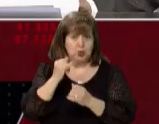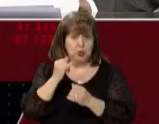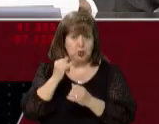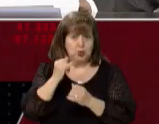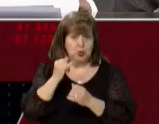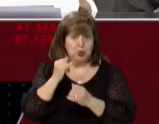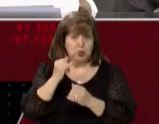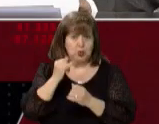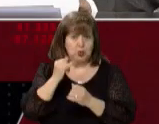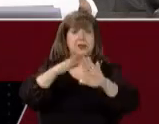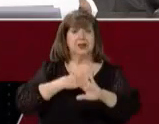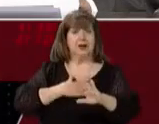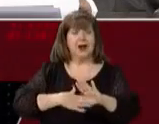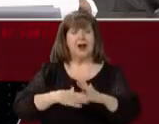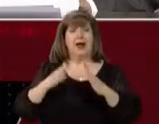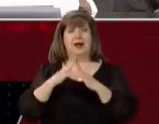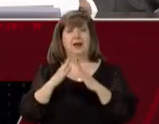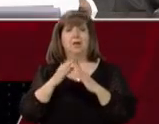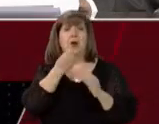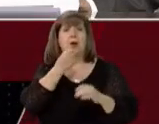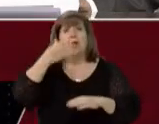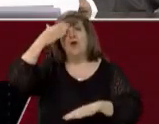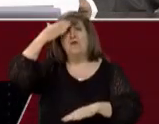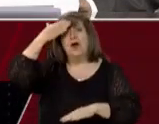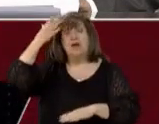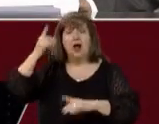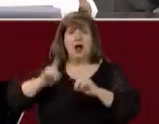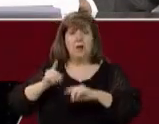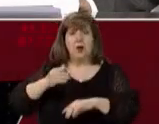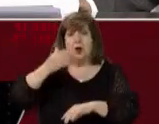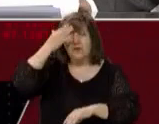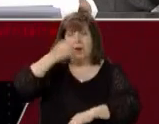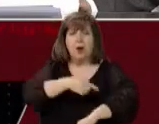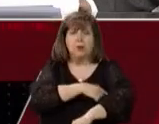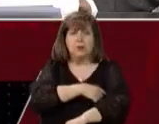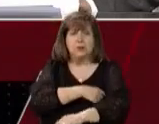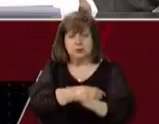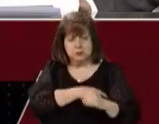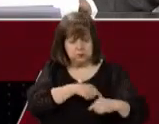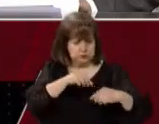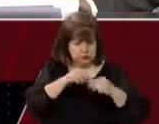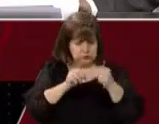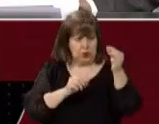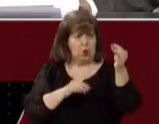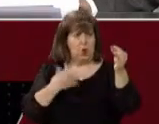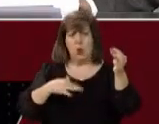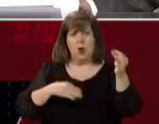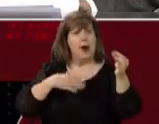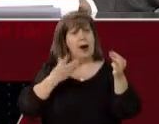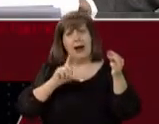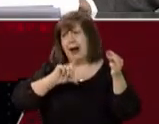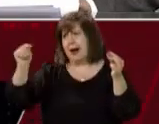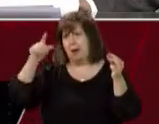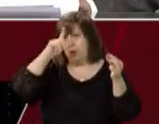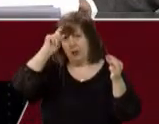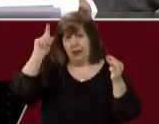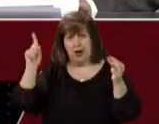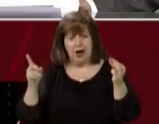estar tranquilos en casa. Por ejemplo, el tema de la fiebre, ¿no? Hay papás que les sube la fiebre inmediatamente quizás recurren al centro